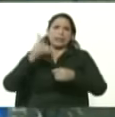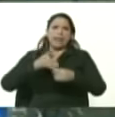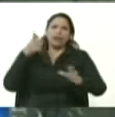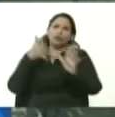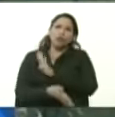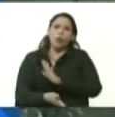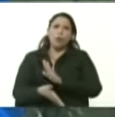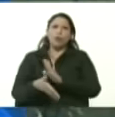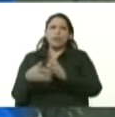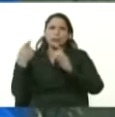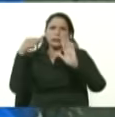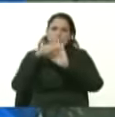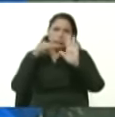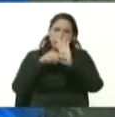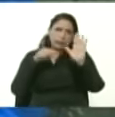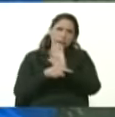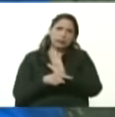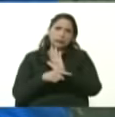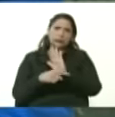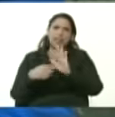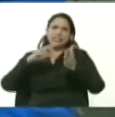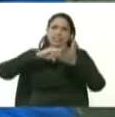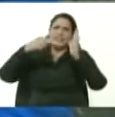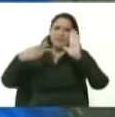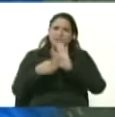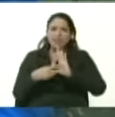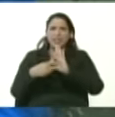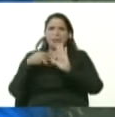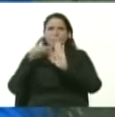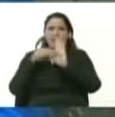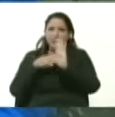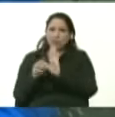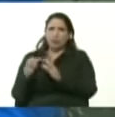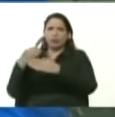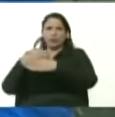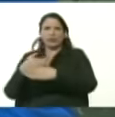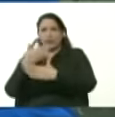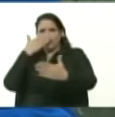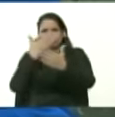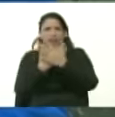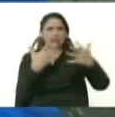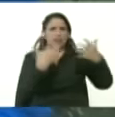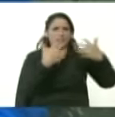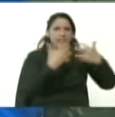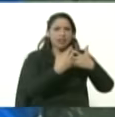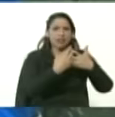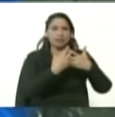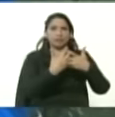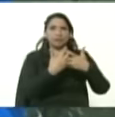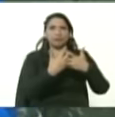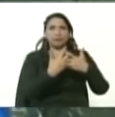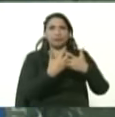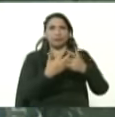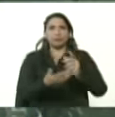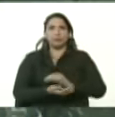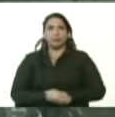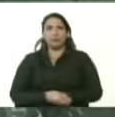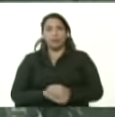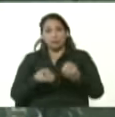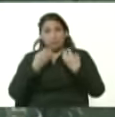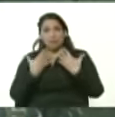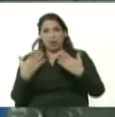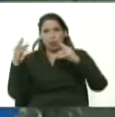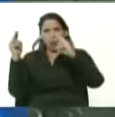dimensión que representan las medidas coercitivas unilaterales frente a las guerras convencionales. Bien es